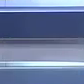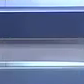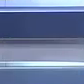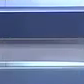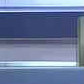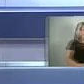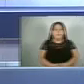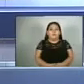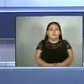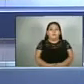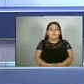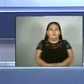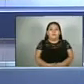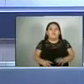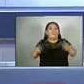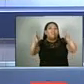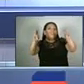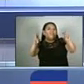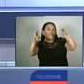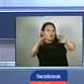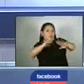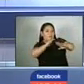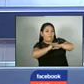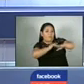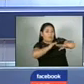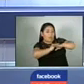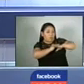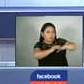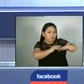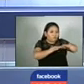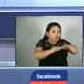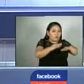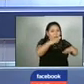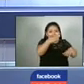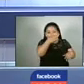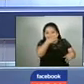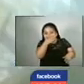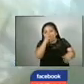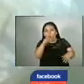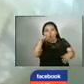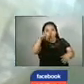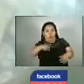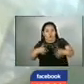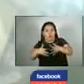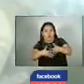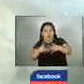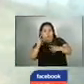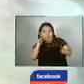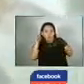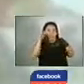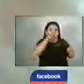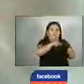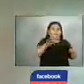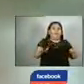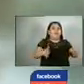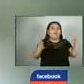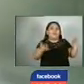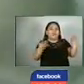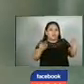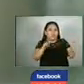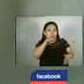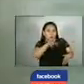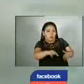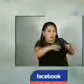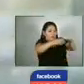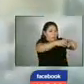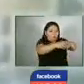Una operación de contraterrorismo ejecutada por Estados Unidos en Afganistán este fin de semana resultó en la eliminación de